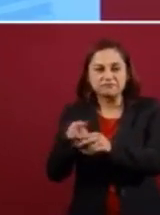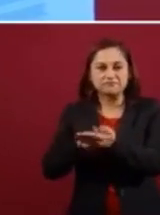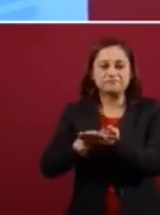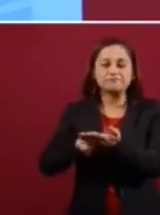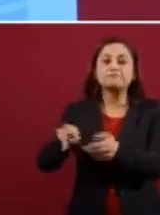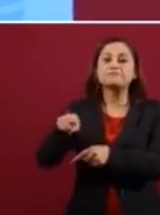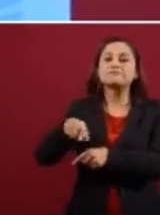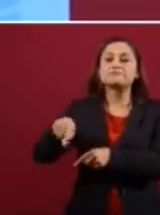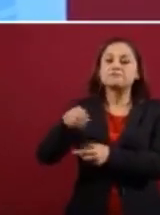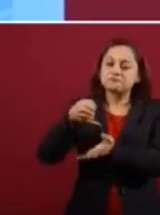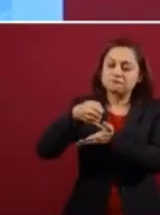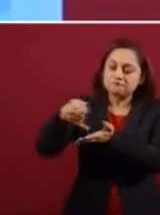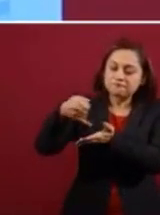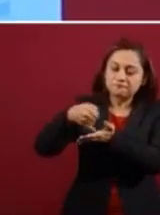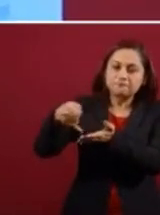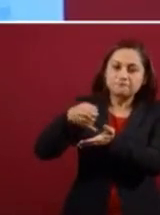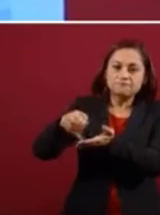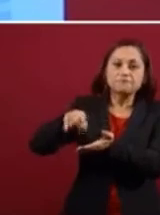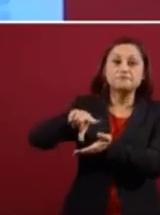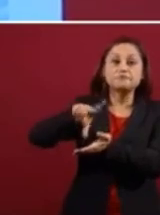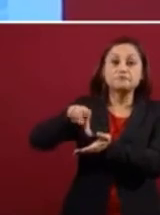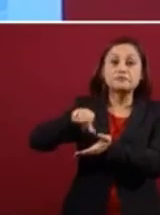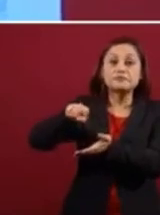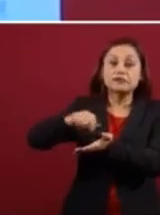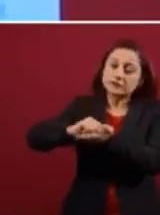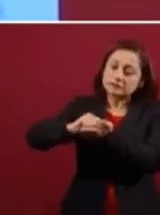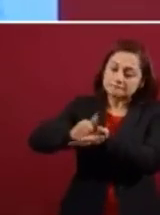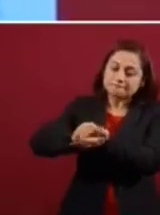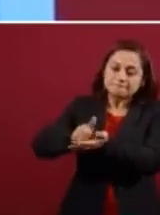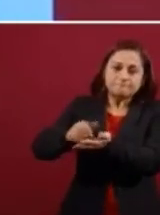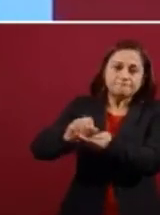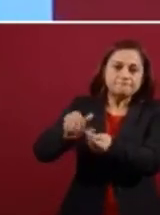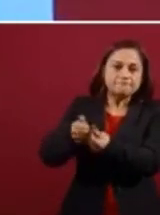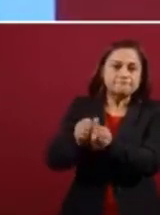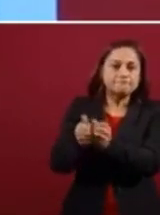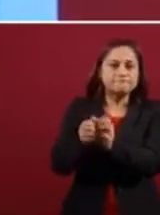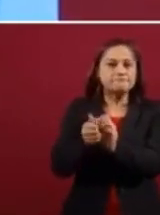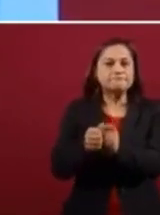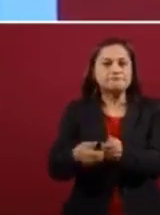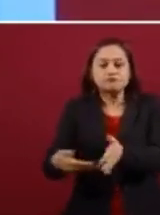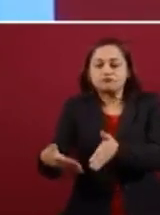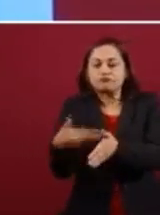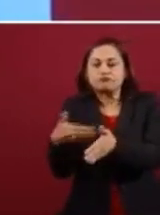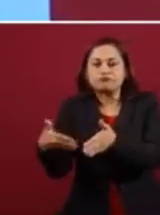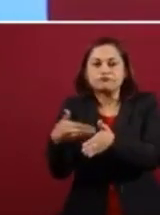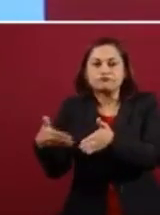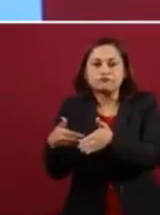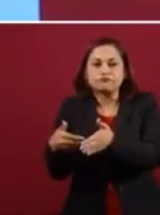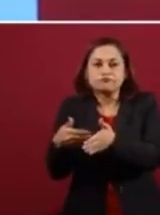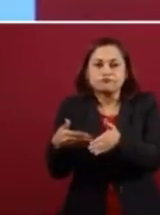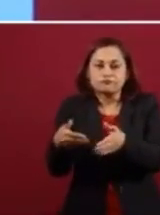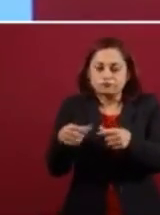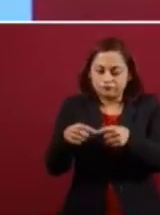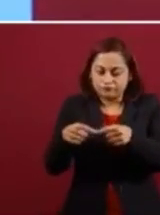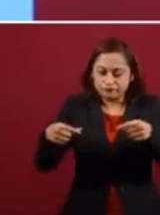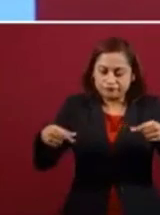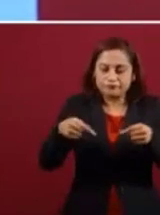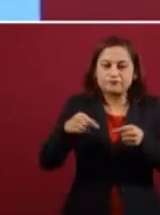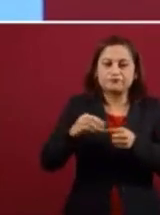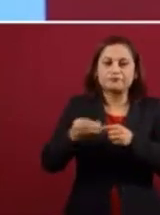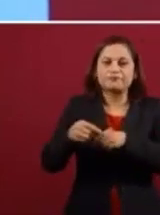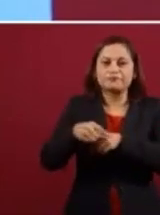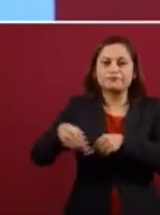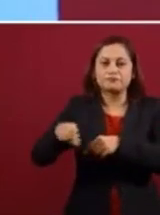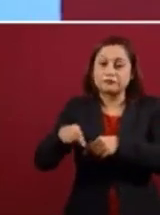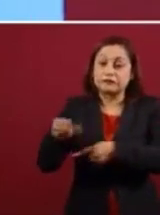hacen tlacoyos y vienen a vender la ciudad de méxico los salarios que